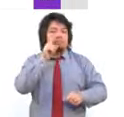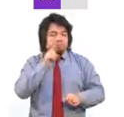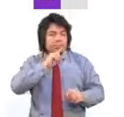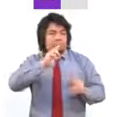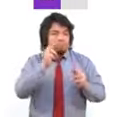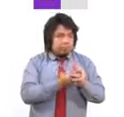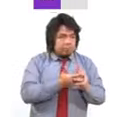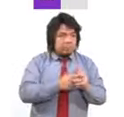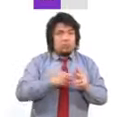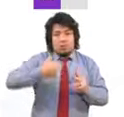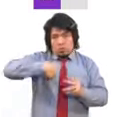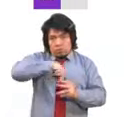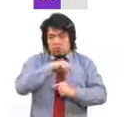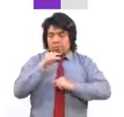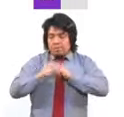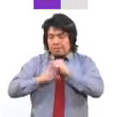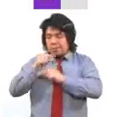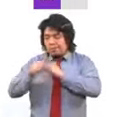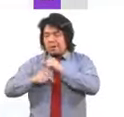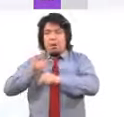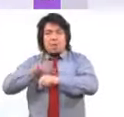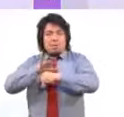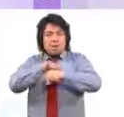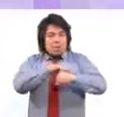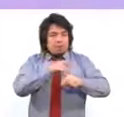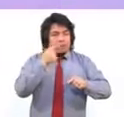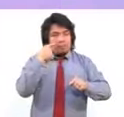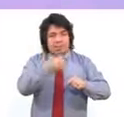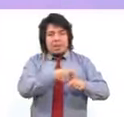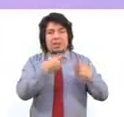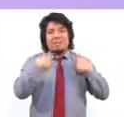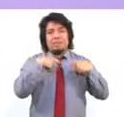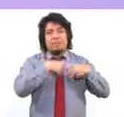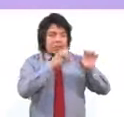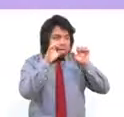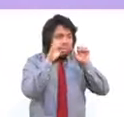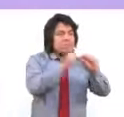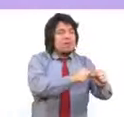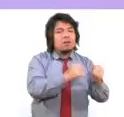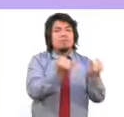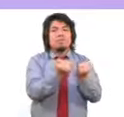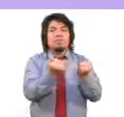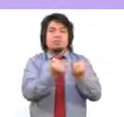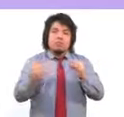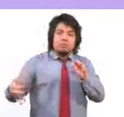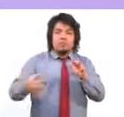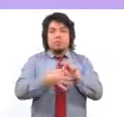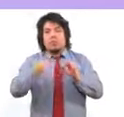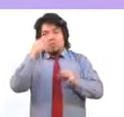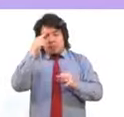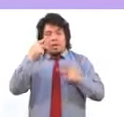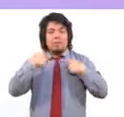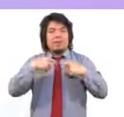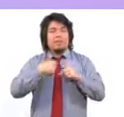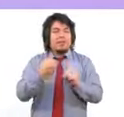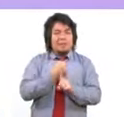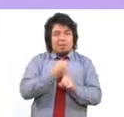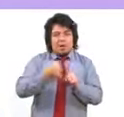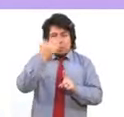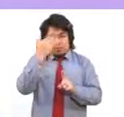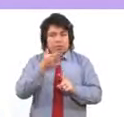la disminución en la incidencia y el aumento en la detención y vinculación a proceso de agresores, como lo hemos